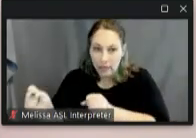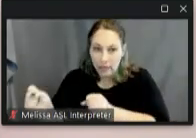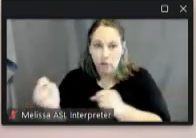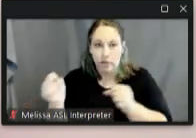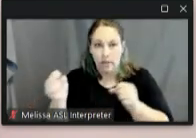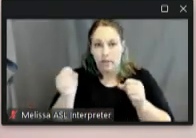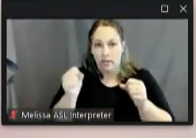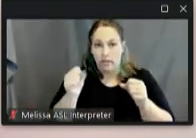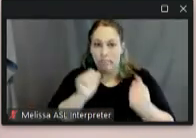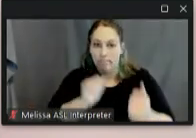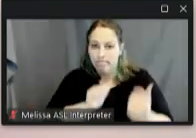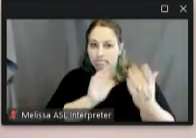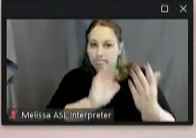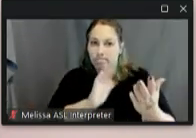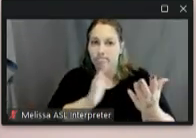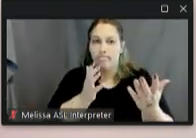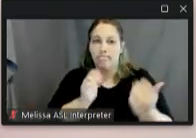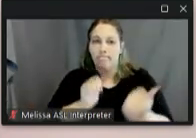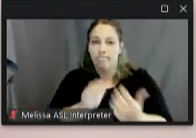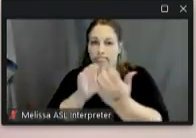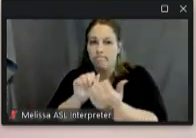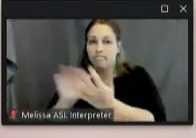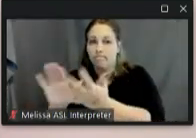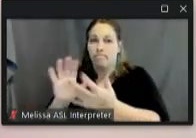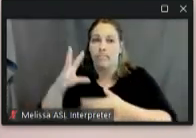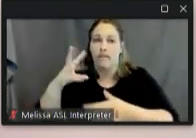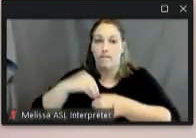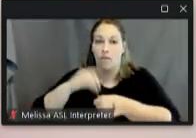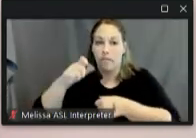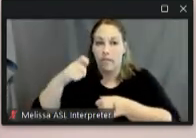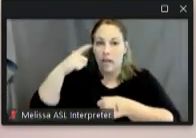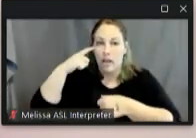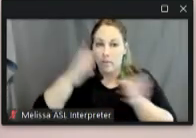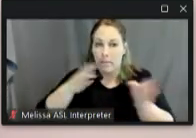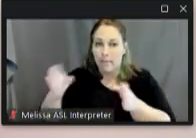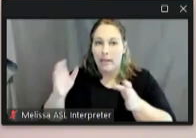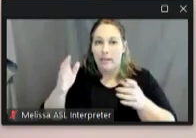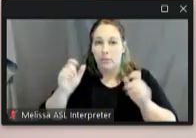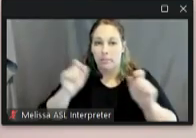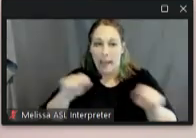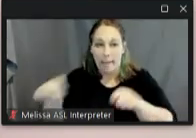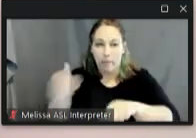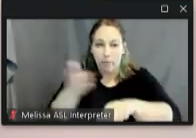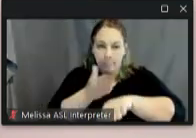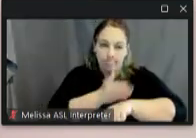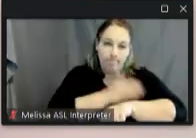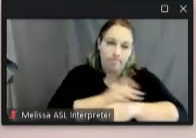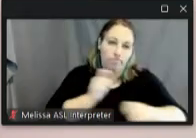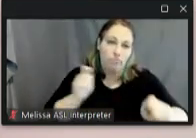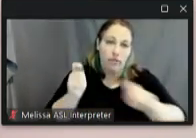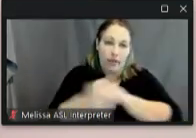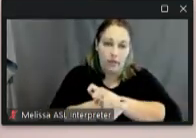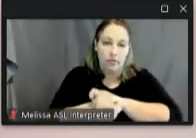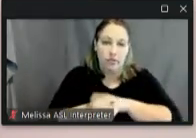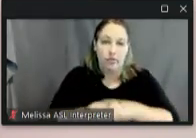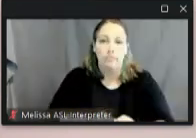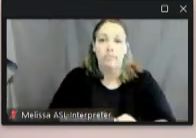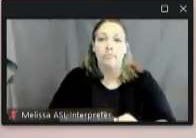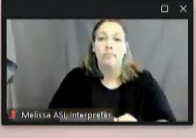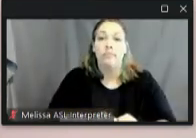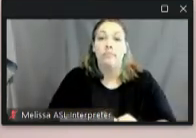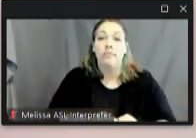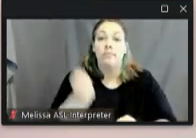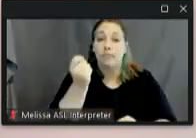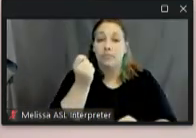Honduras, orientadas a mejorar las condiciones de vida de las personas con discapacidad. En el mismo sentido de acciones afirmativas,